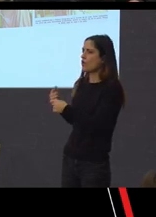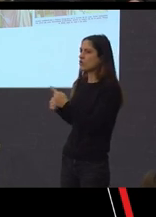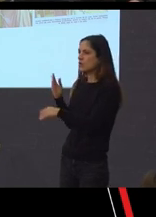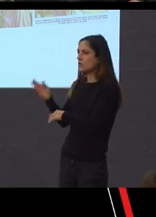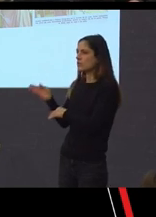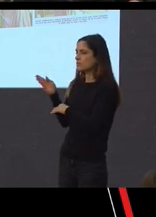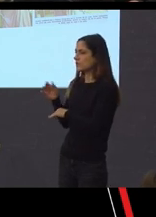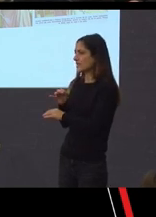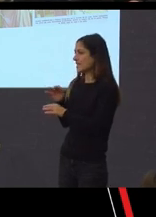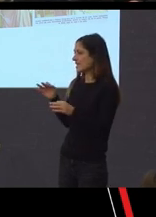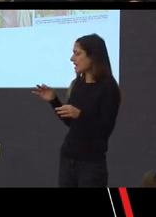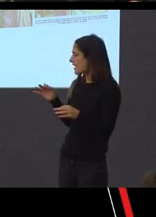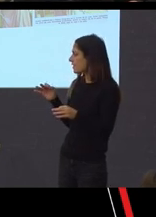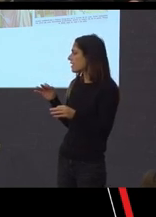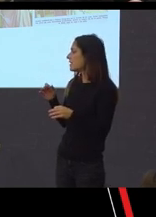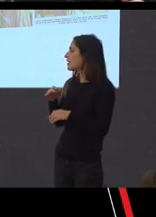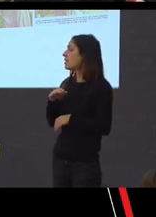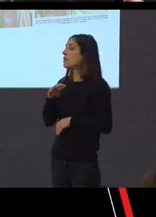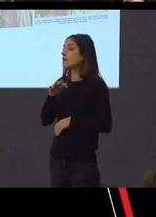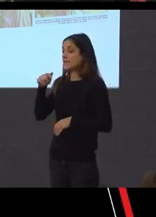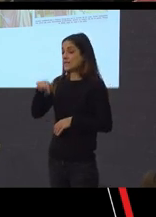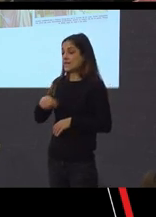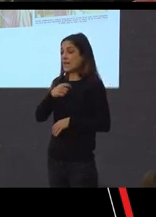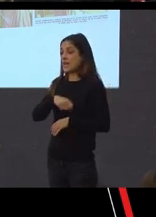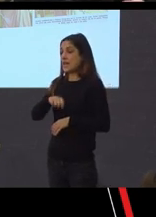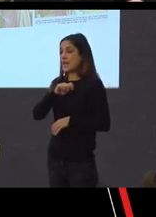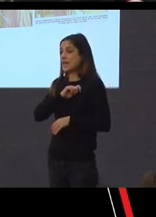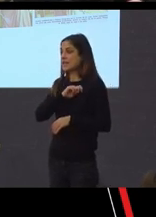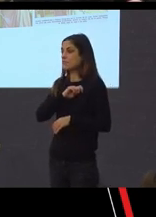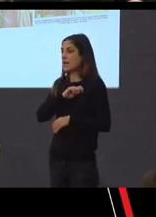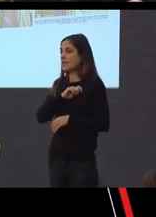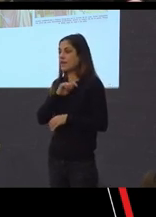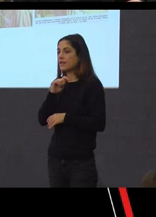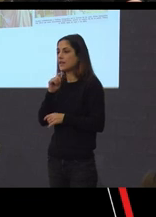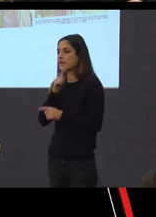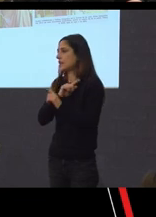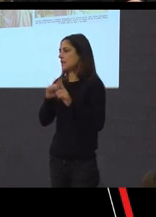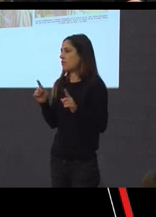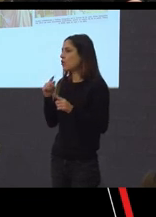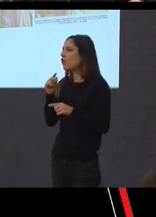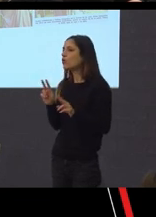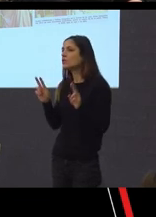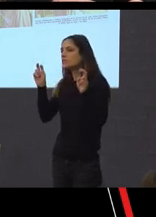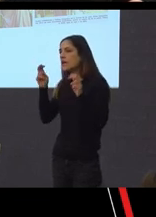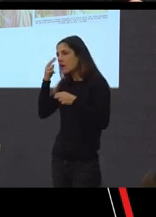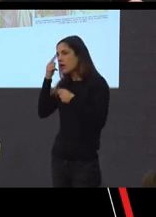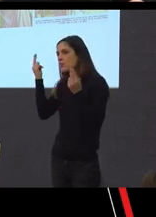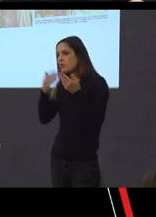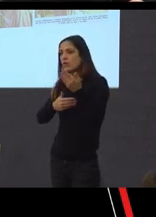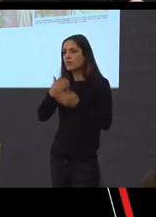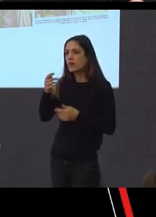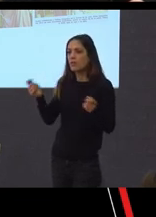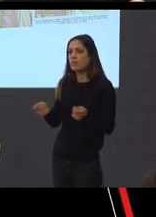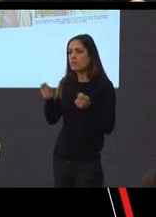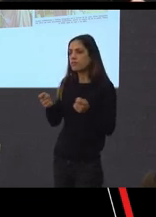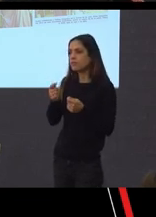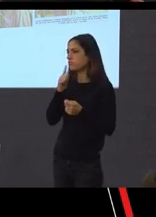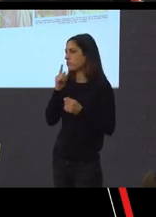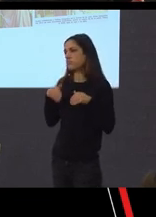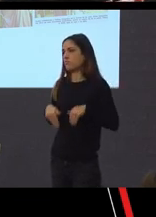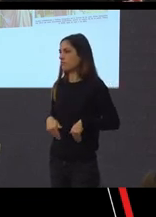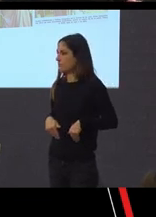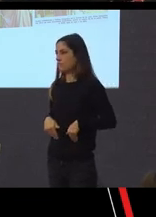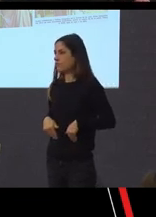a dictadura de Salazar, e en España tamén, tampouco se publicou prácticamente nada disto, non? Pero o curioso é